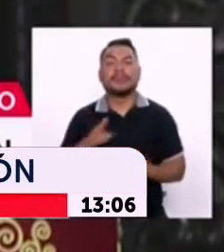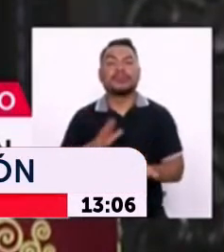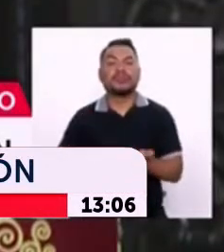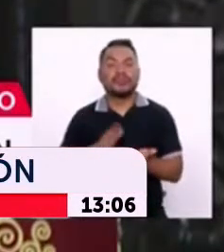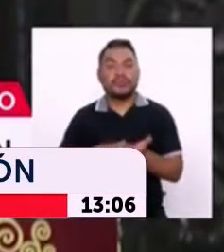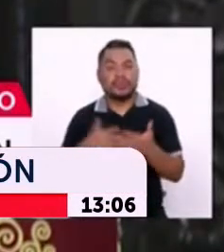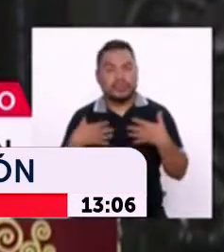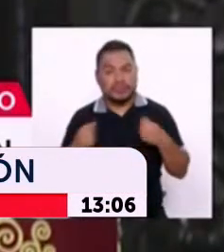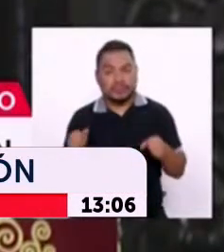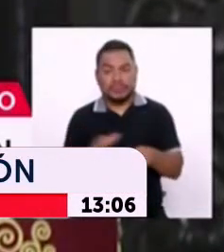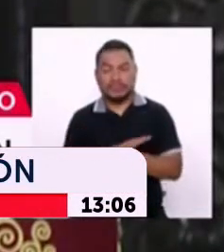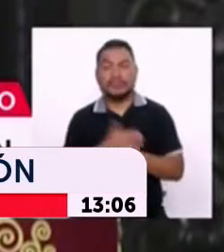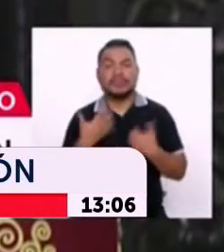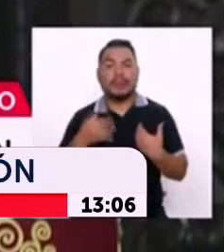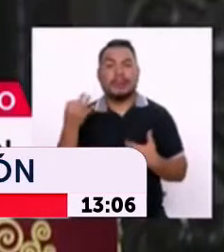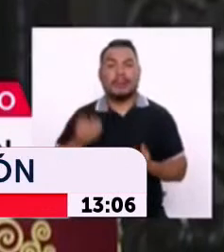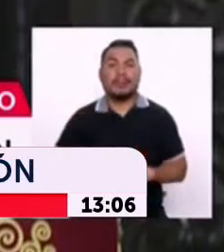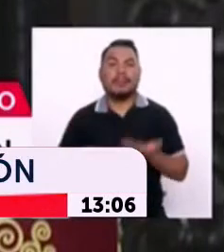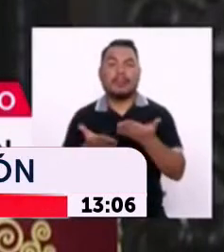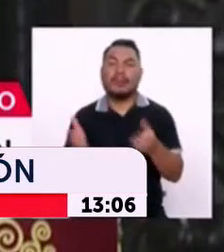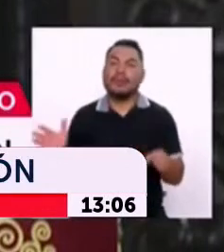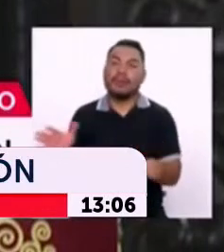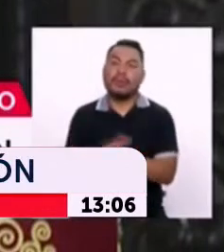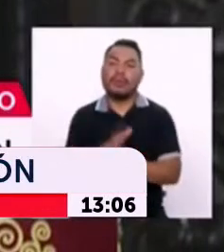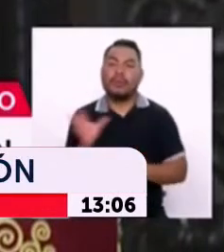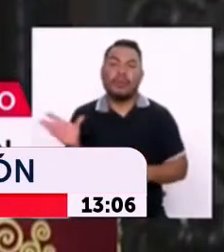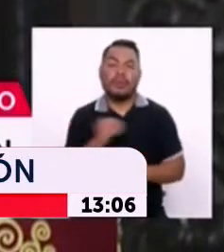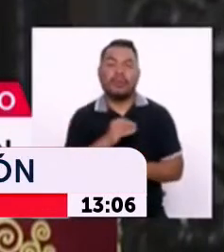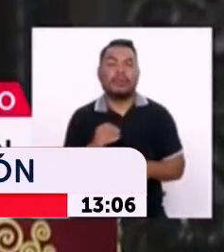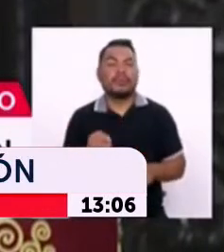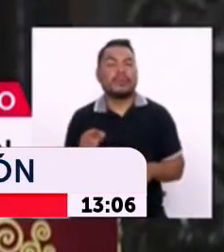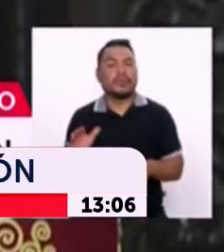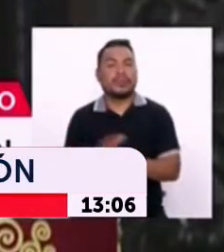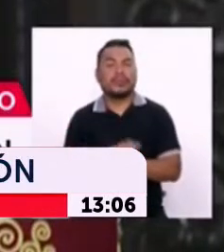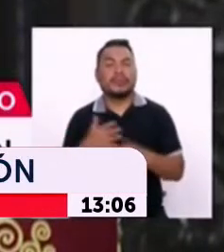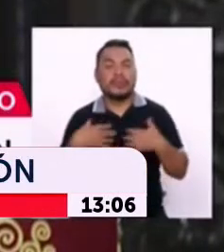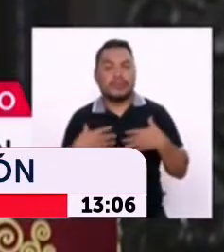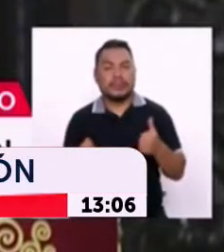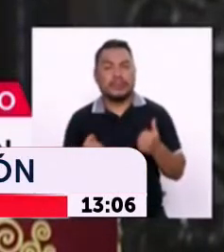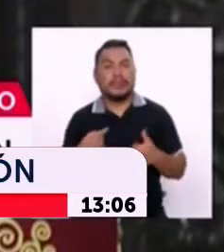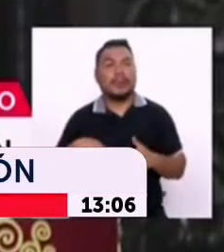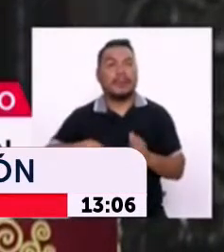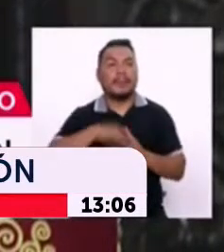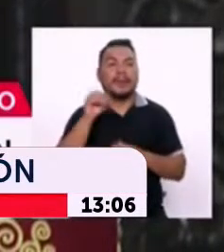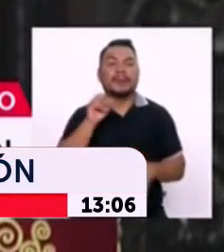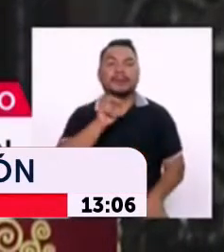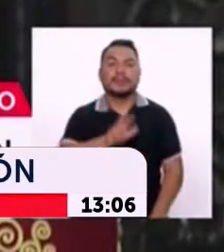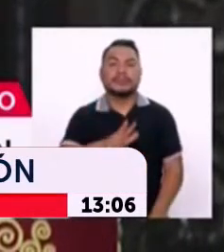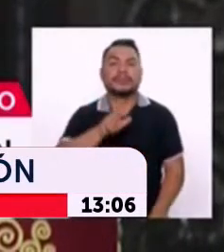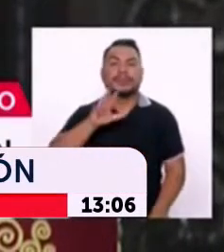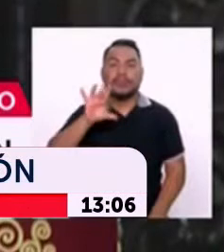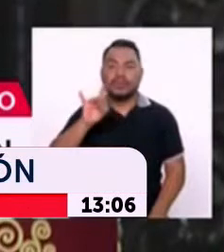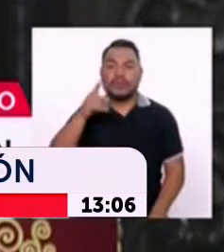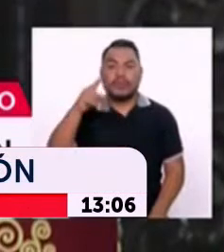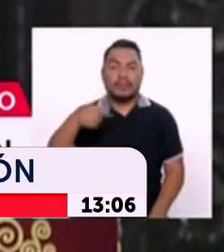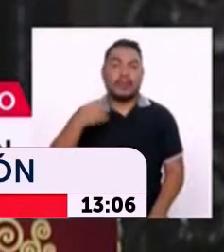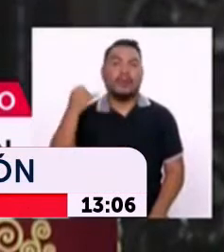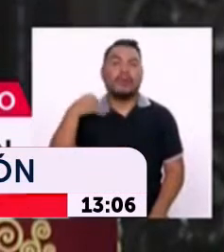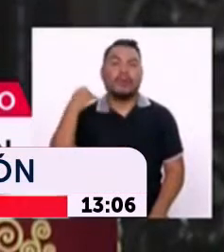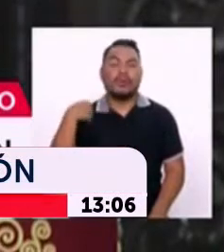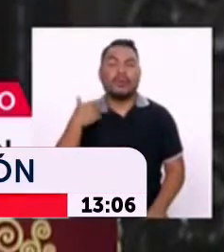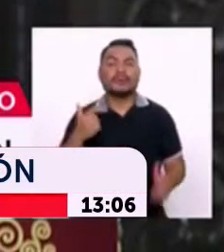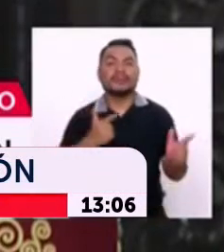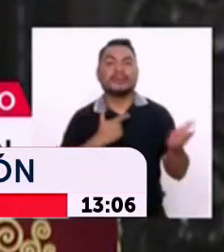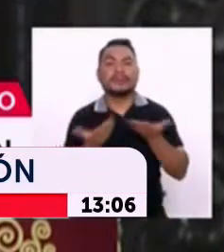Seguro Integral de Salud, logramos garantizar la cobertura con el Seguro Integral de Salud de los más de 38 mil jóvenes